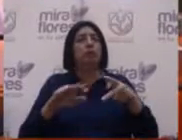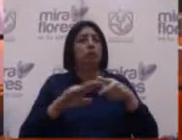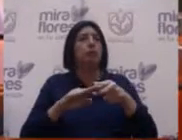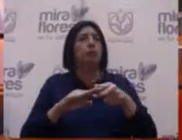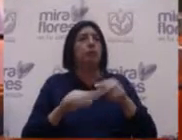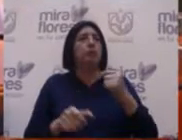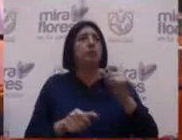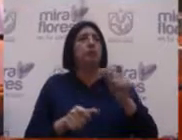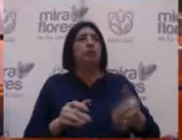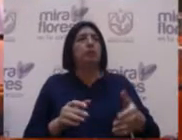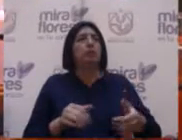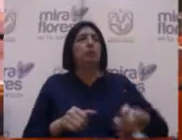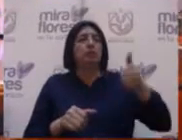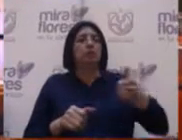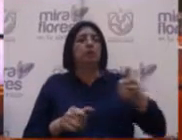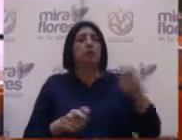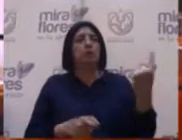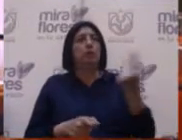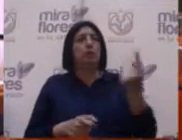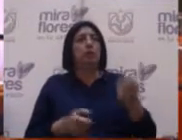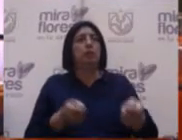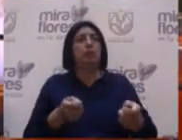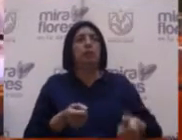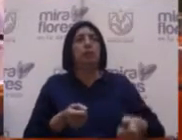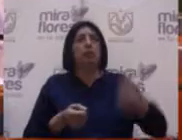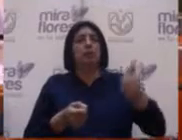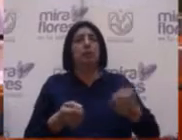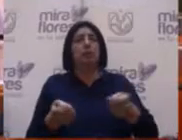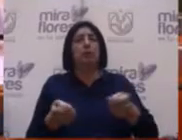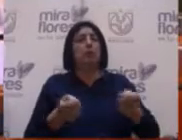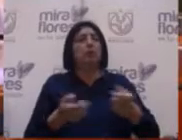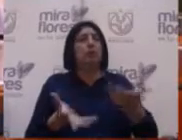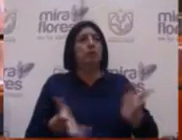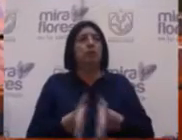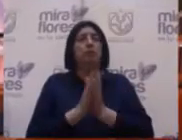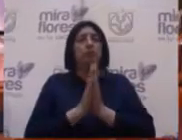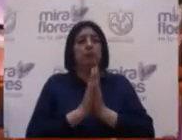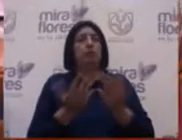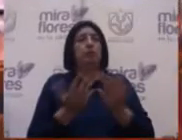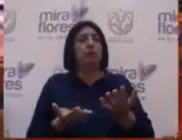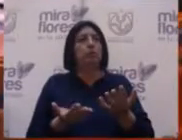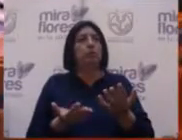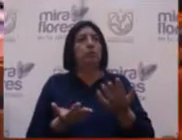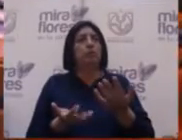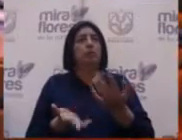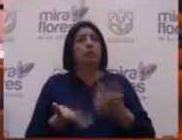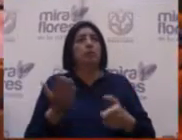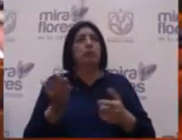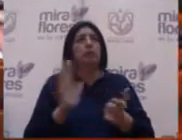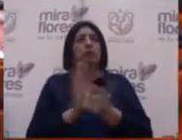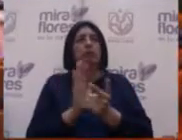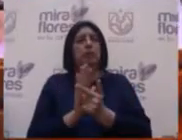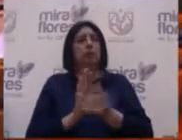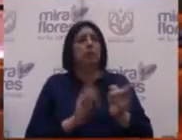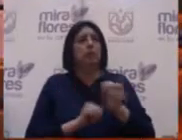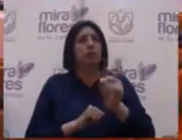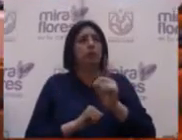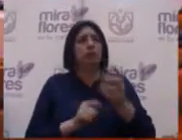el gerente general como de la gerenta de autorización y control, no es un pedido que tiene que ver algo con la legalidad, es un pedido